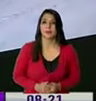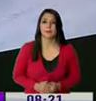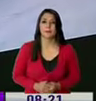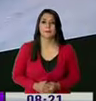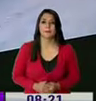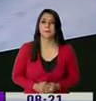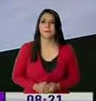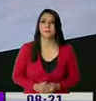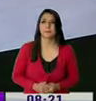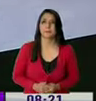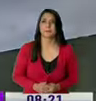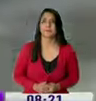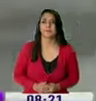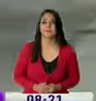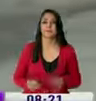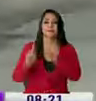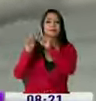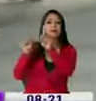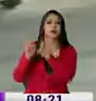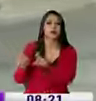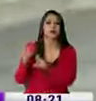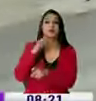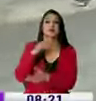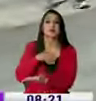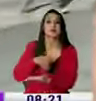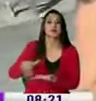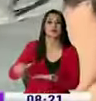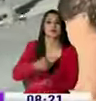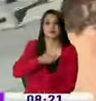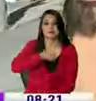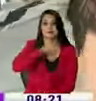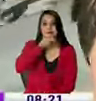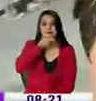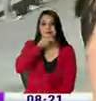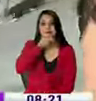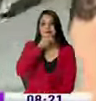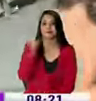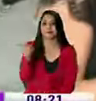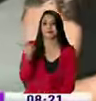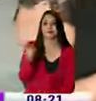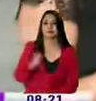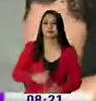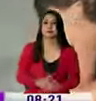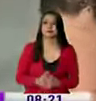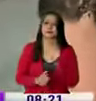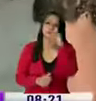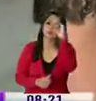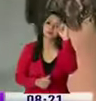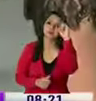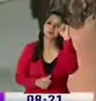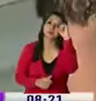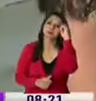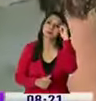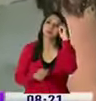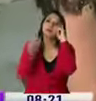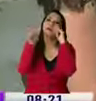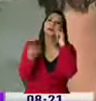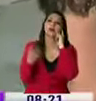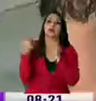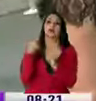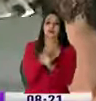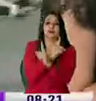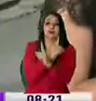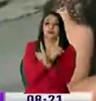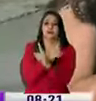Vamos a preguntar a Cristian. Cristian, hay una inquietud, Roberto tiene una inquietud en estudios. ¿Qué pasará con las personas con discapacidad, por ejemplo, que